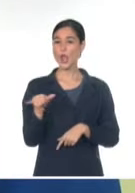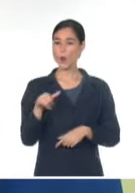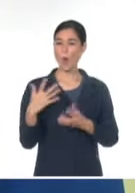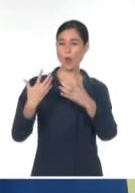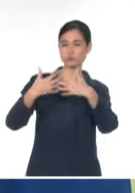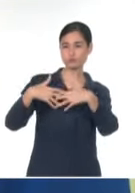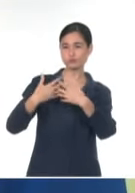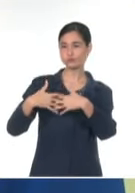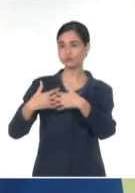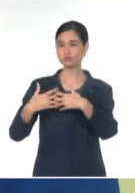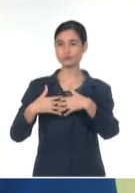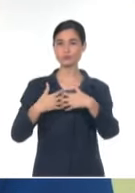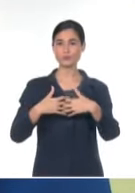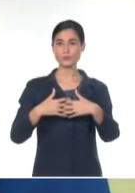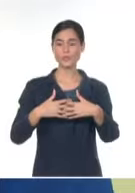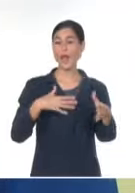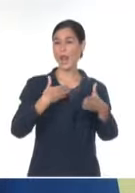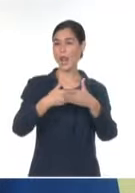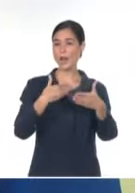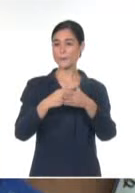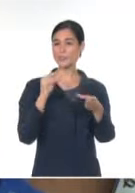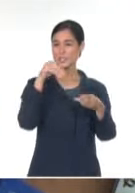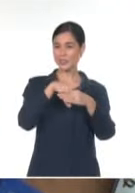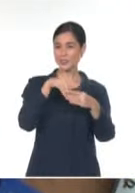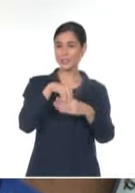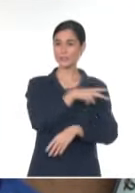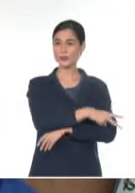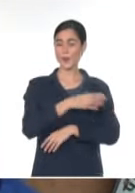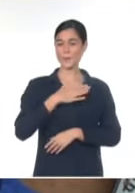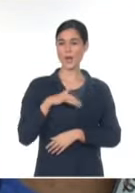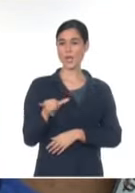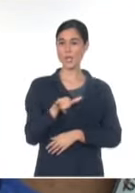integral para los mercados internos y el balance nacional.